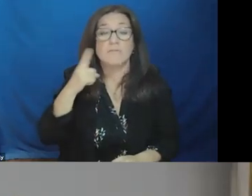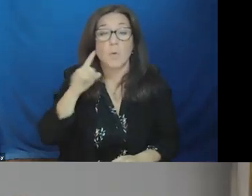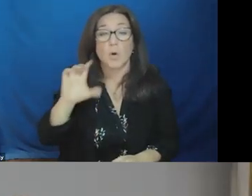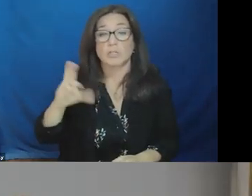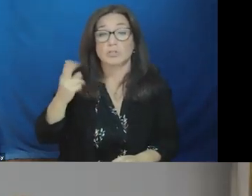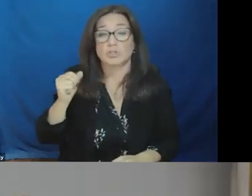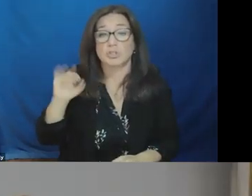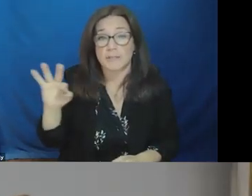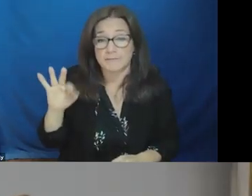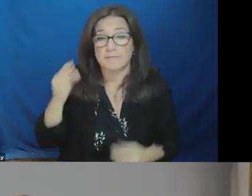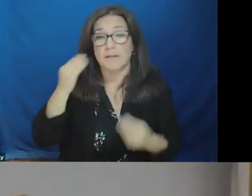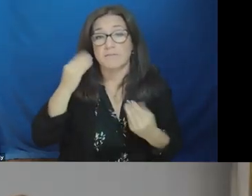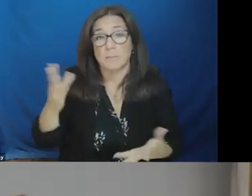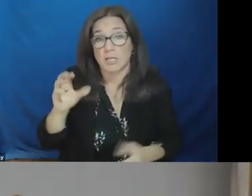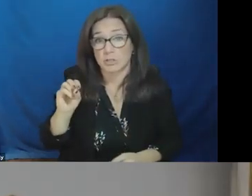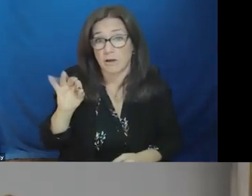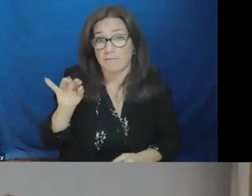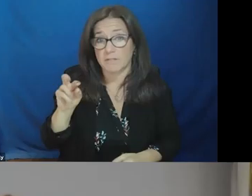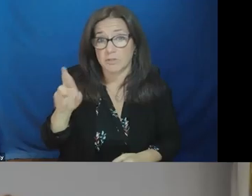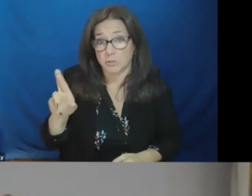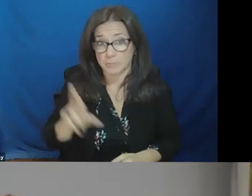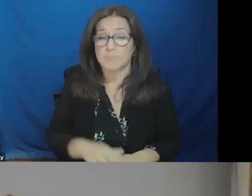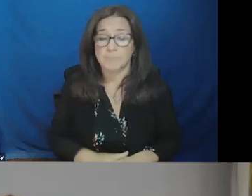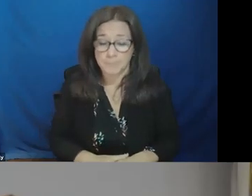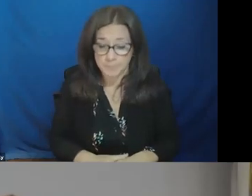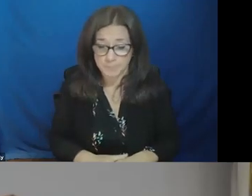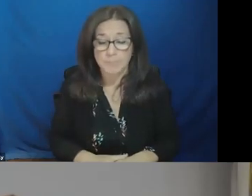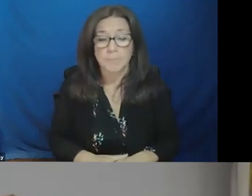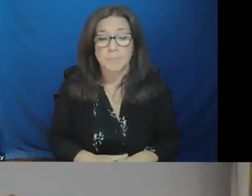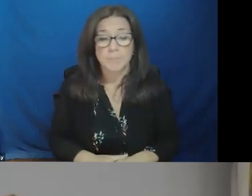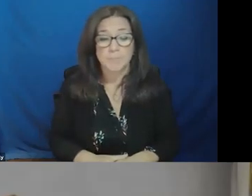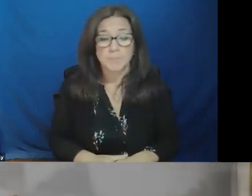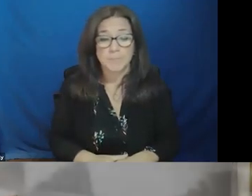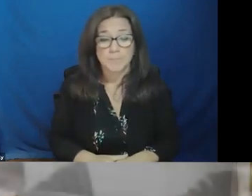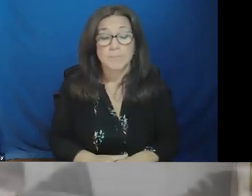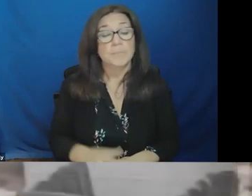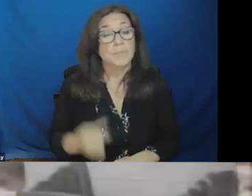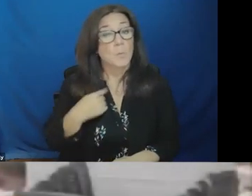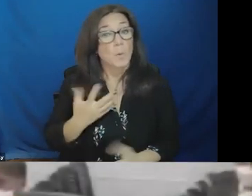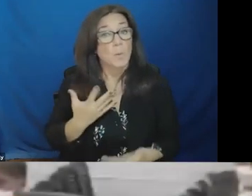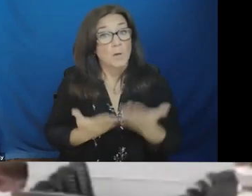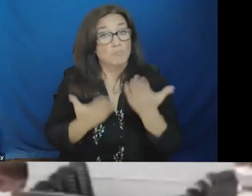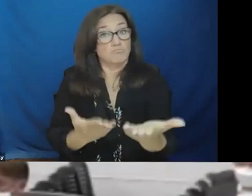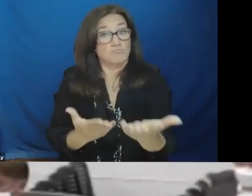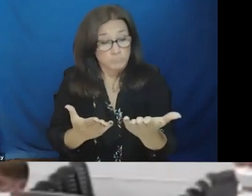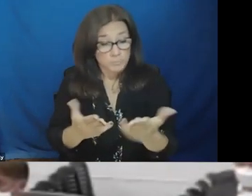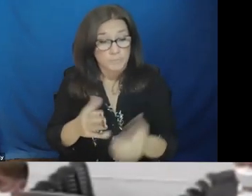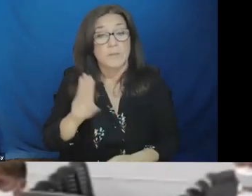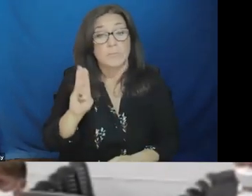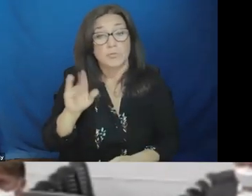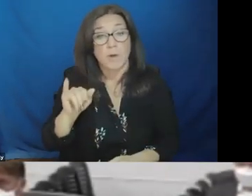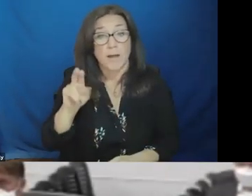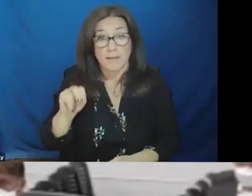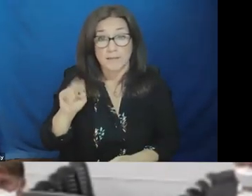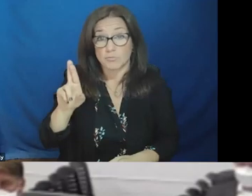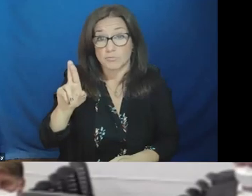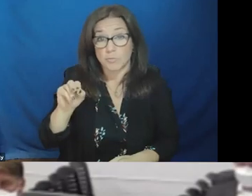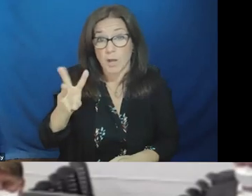de empleo con el señor brian brown como director encargado de tecnología